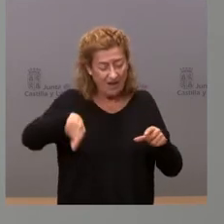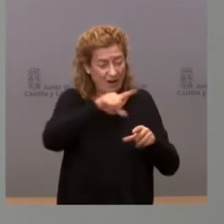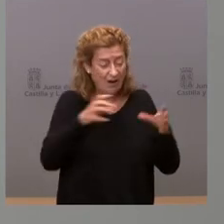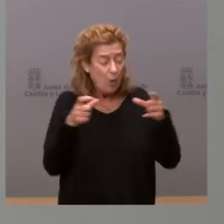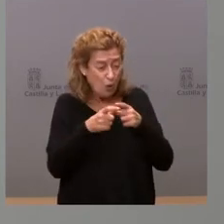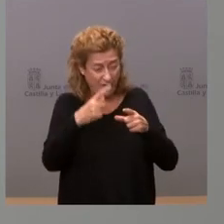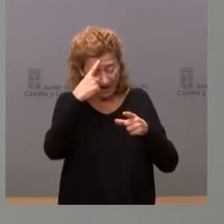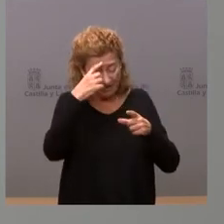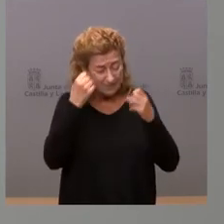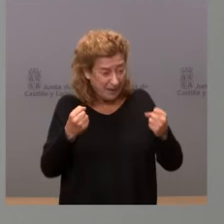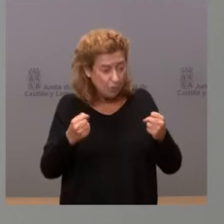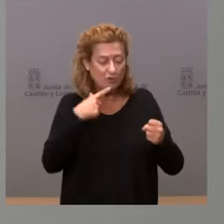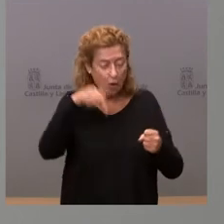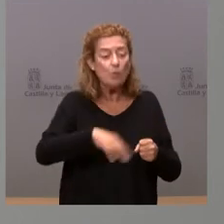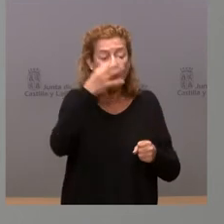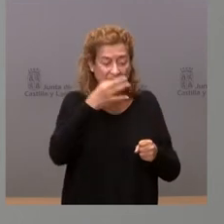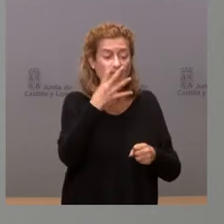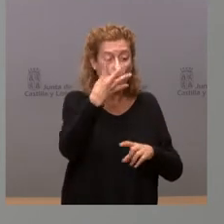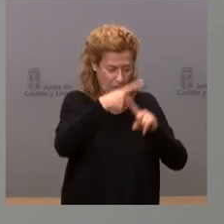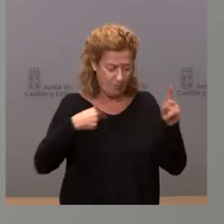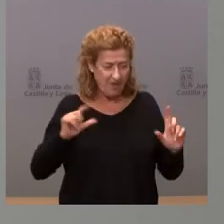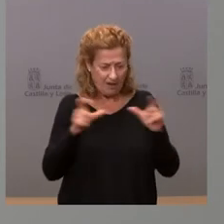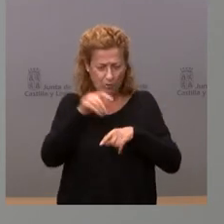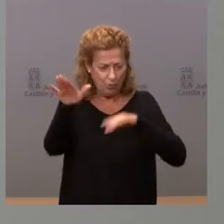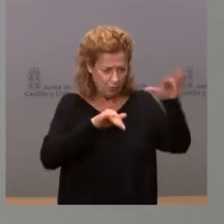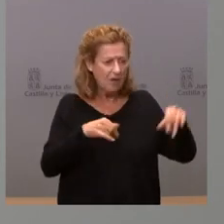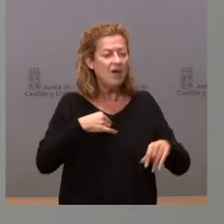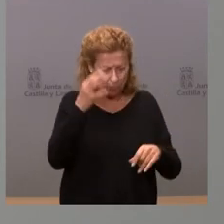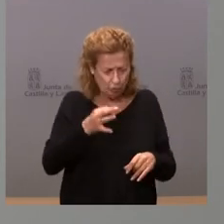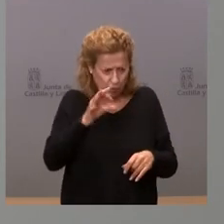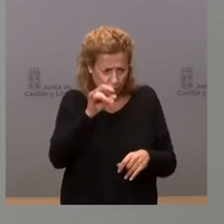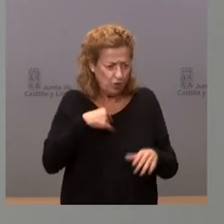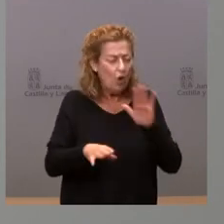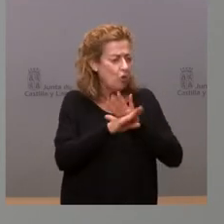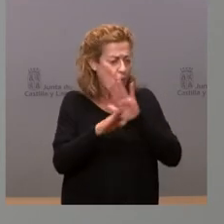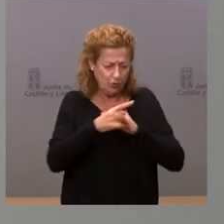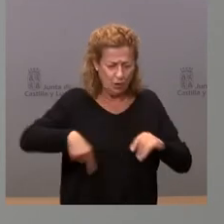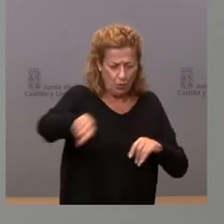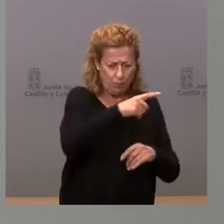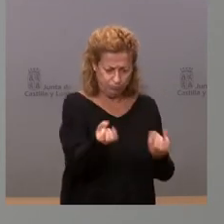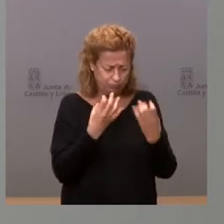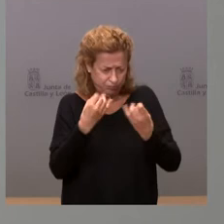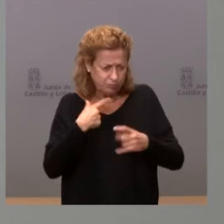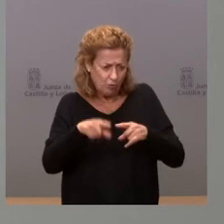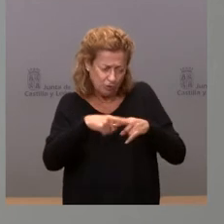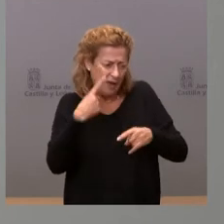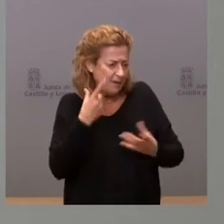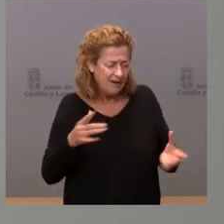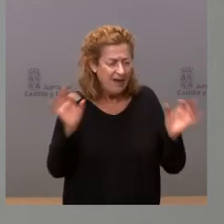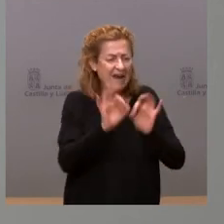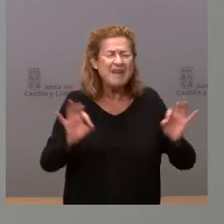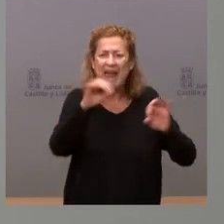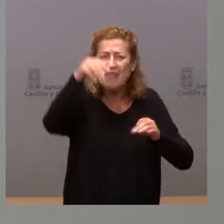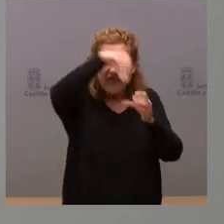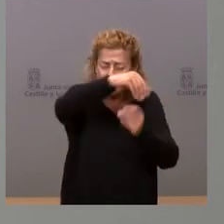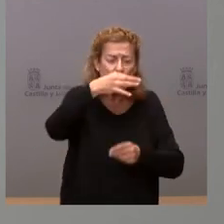tarde a las cuatro y media reunimos el comité de expertos por supuesto que vamos a seguir contando con el comité de expertos en a nadie ha renunciado